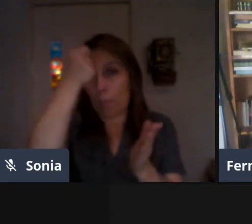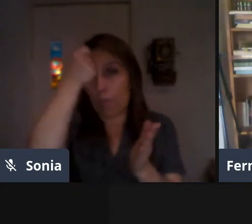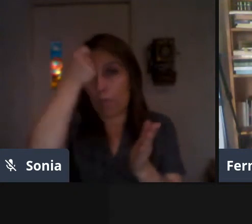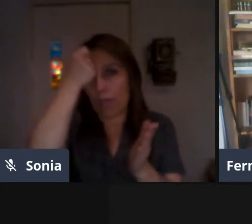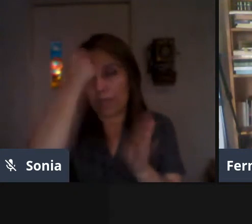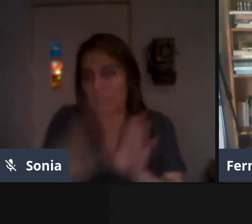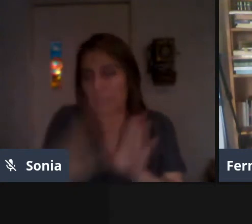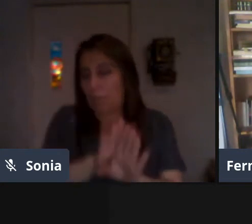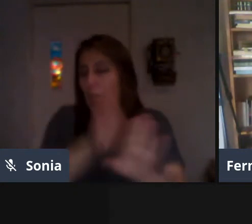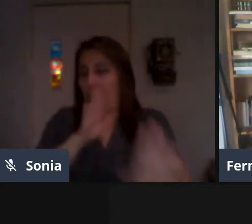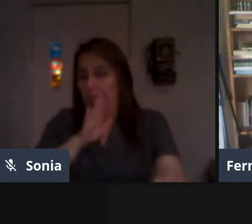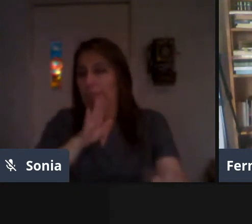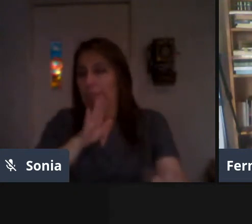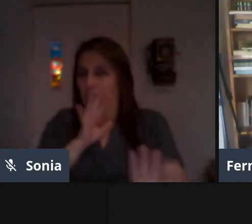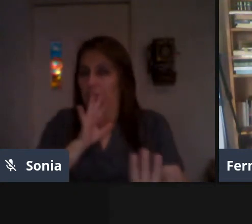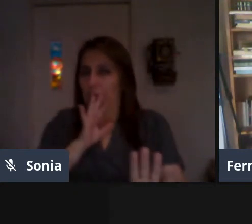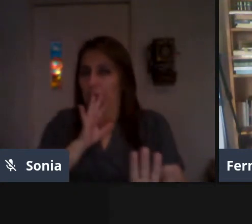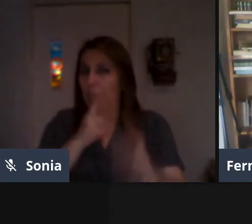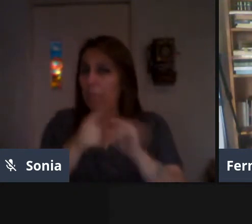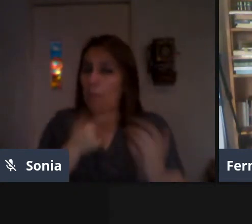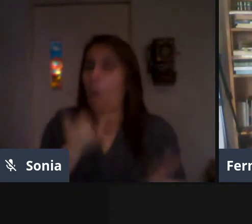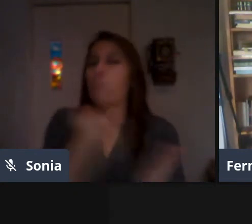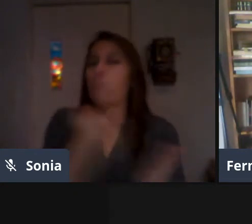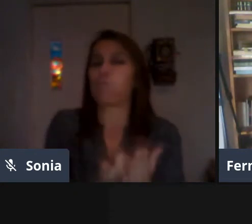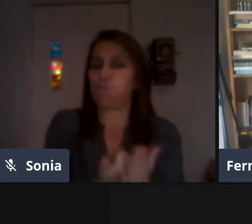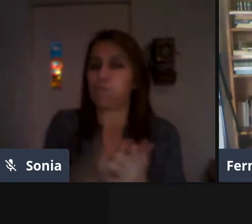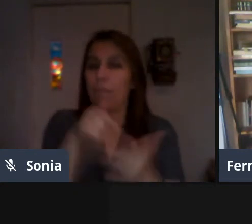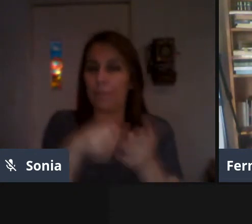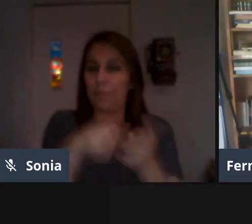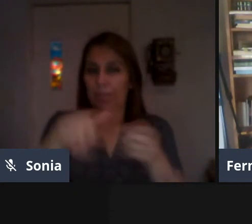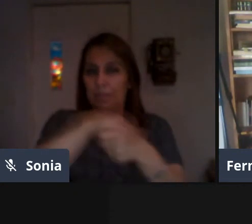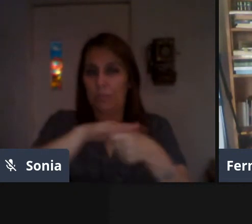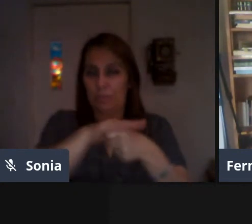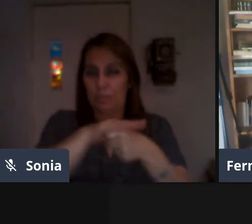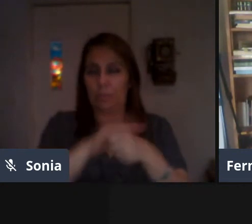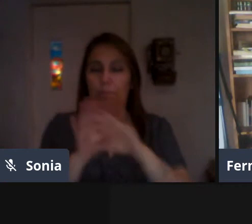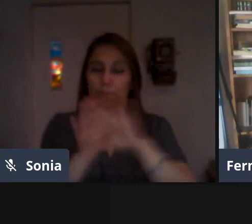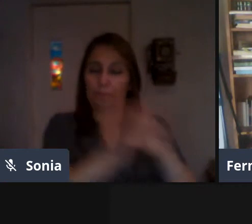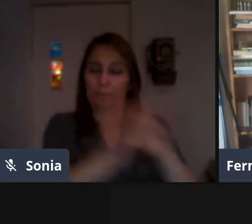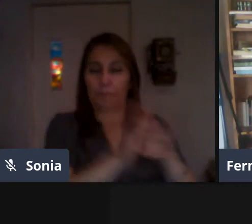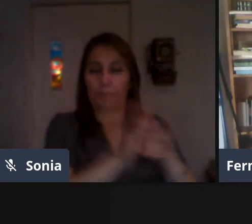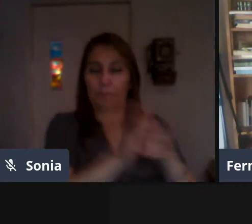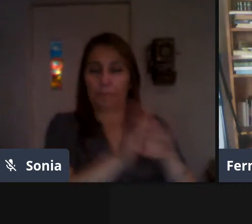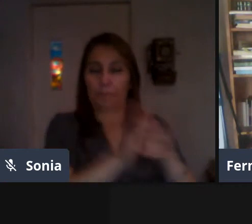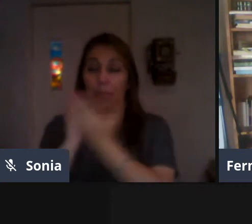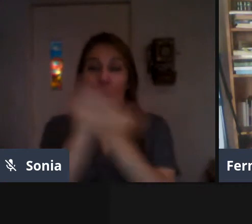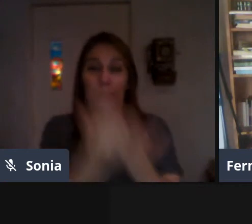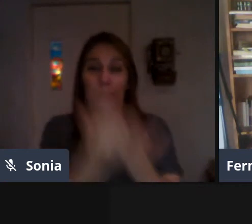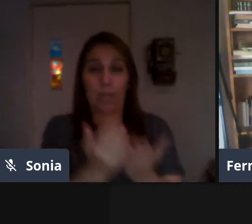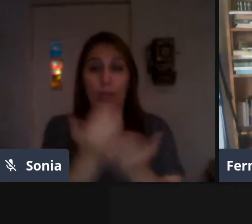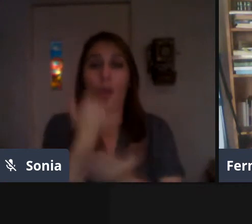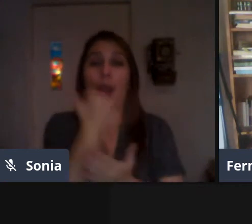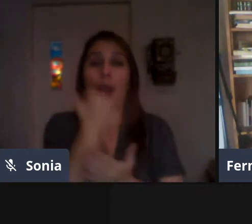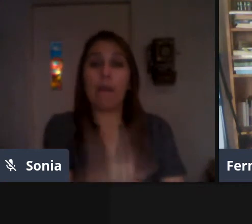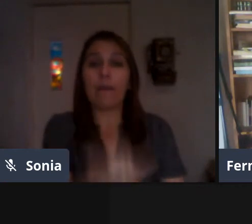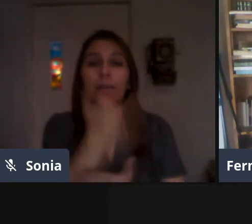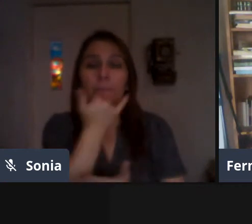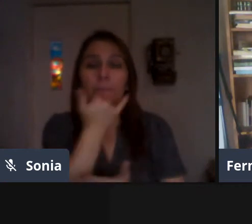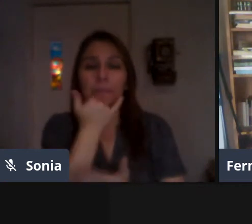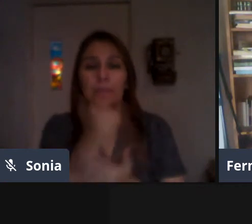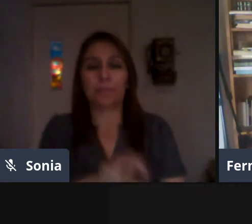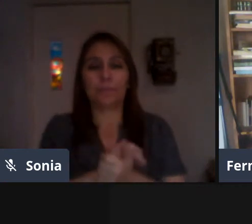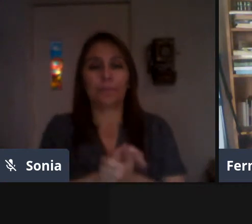escritor pero está allí literariamente hablando el asunto aquí es que todas las voces